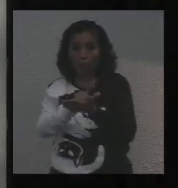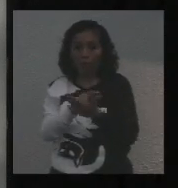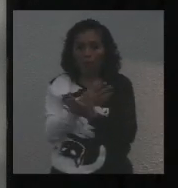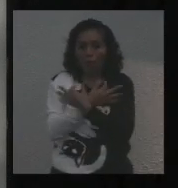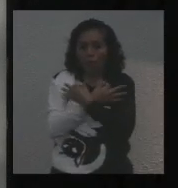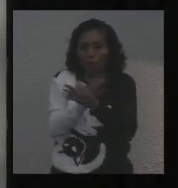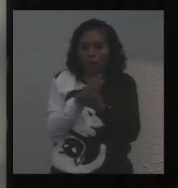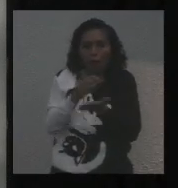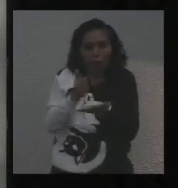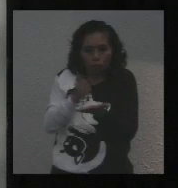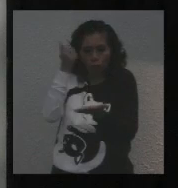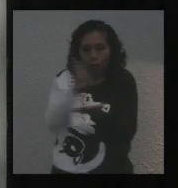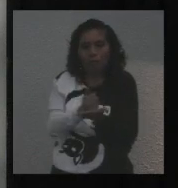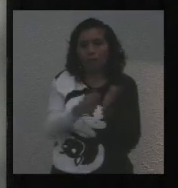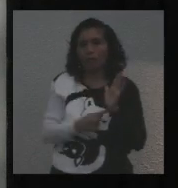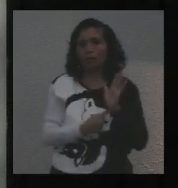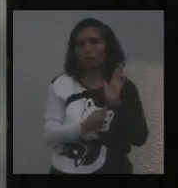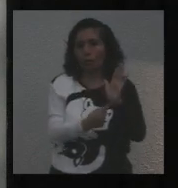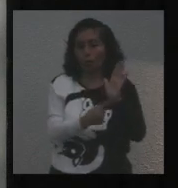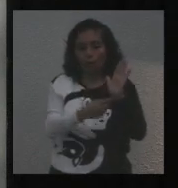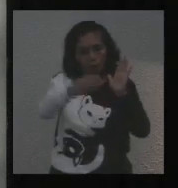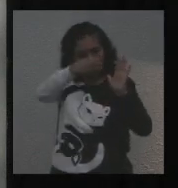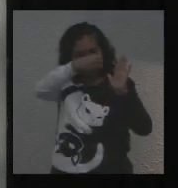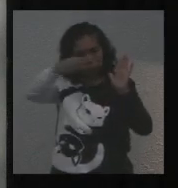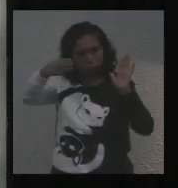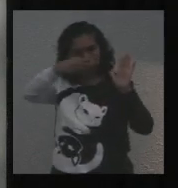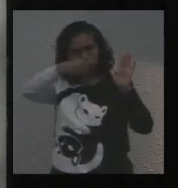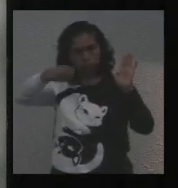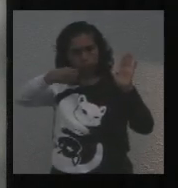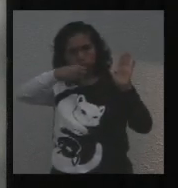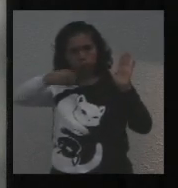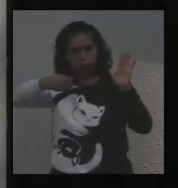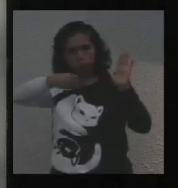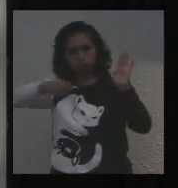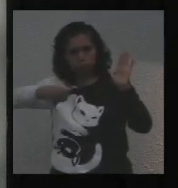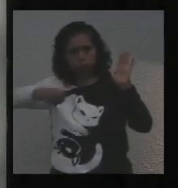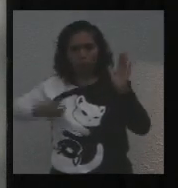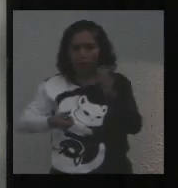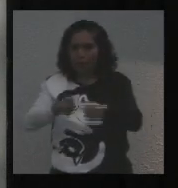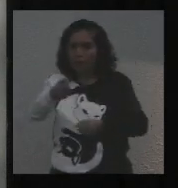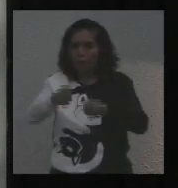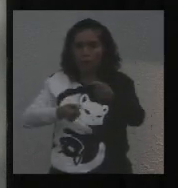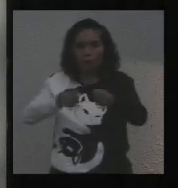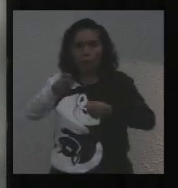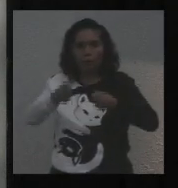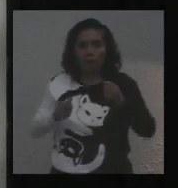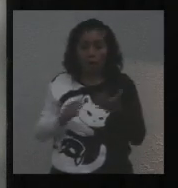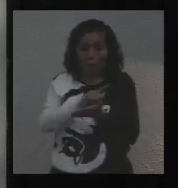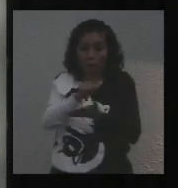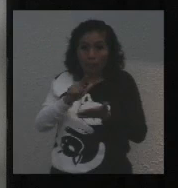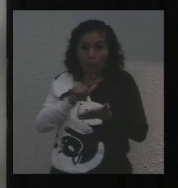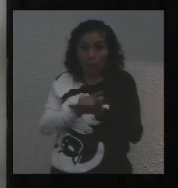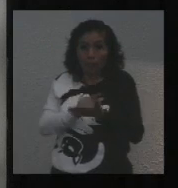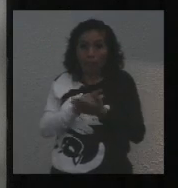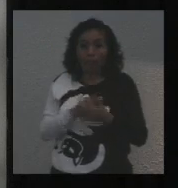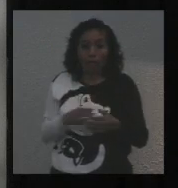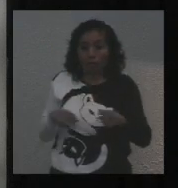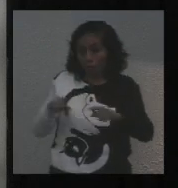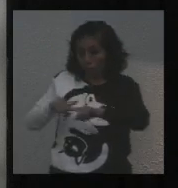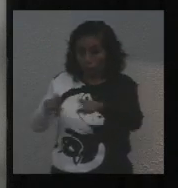expedirá un decreto que contenga las bases de organización municipal que regirá hasta que se promulgue la ley orgánica